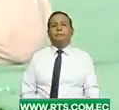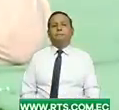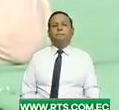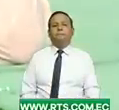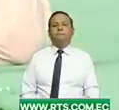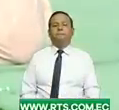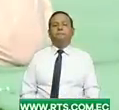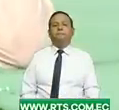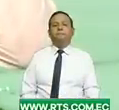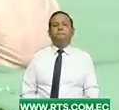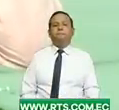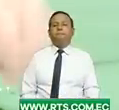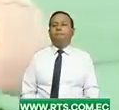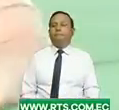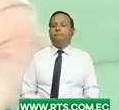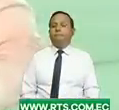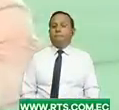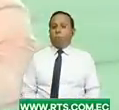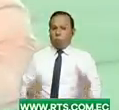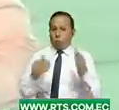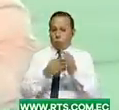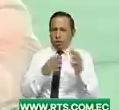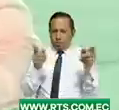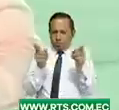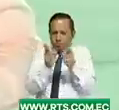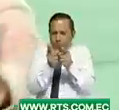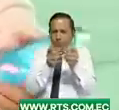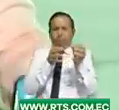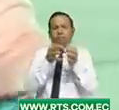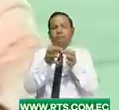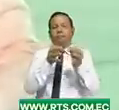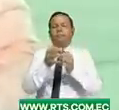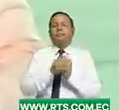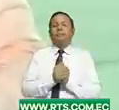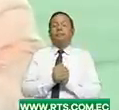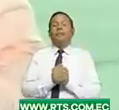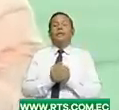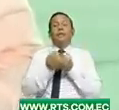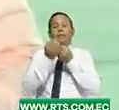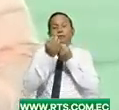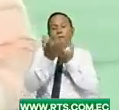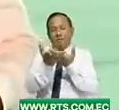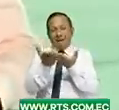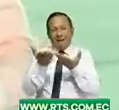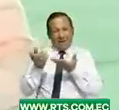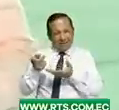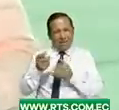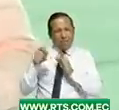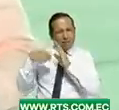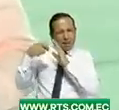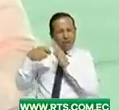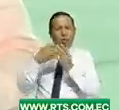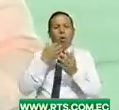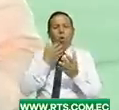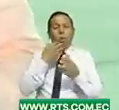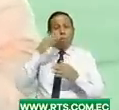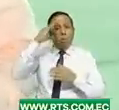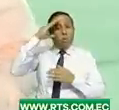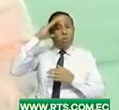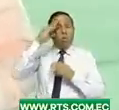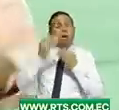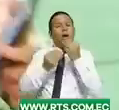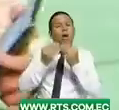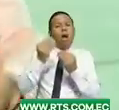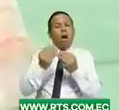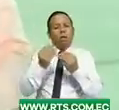Ok, recalquemos una cosa, y es que, como ya lo mencionamos en la nota, la policía está haciendo los distintos operativos. También